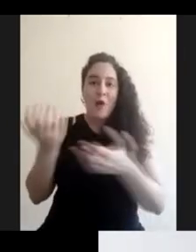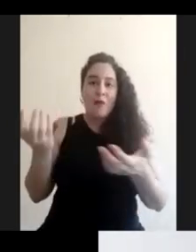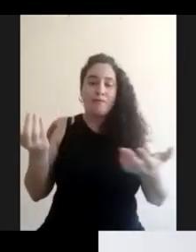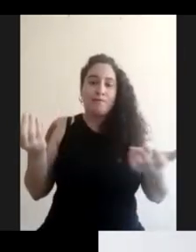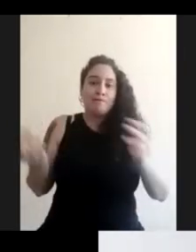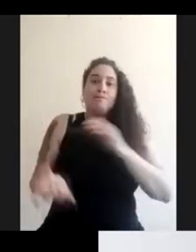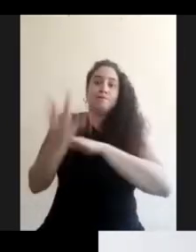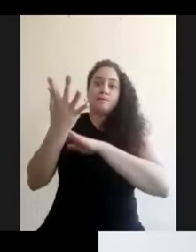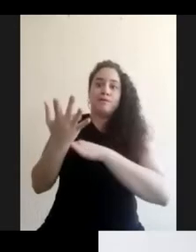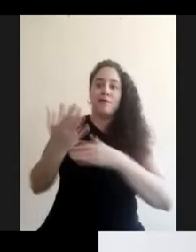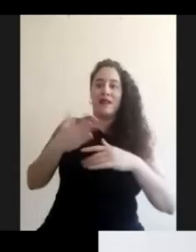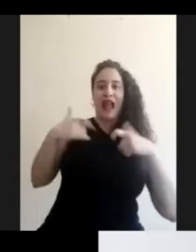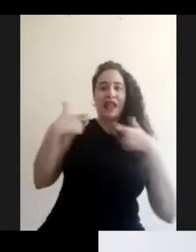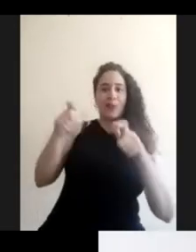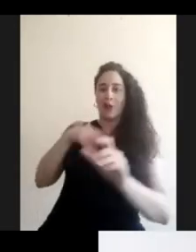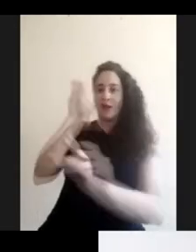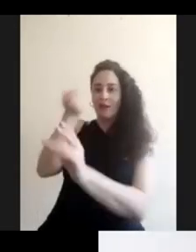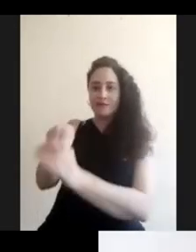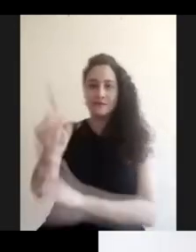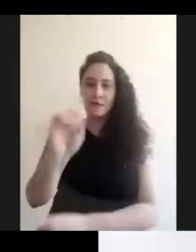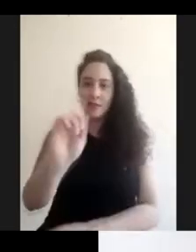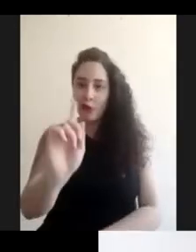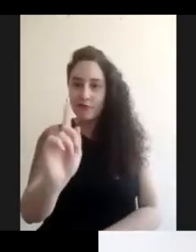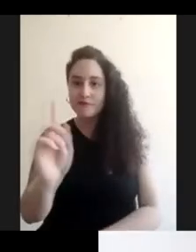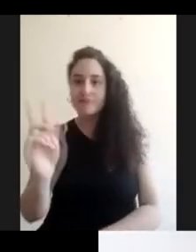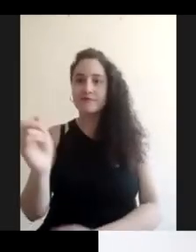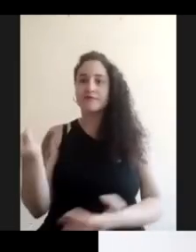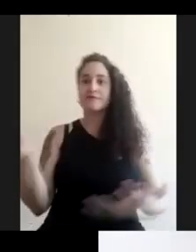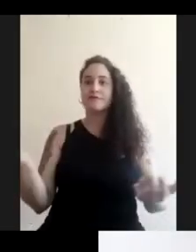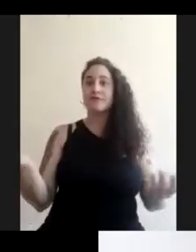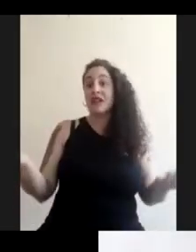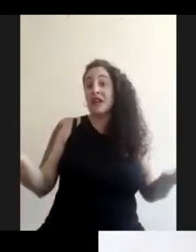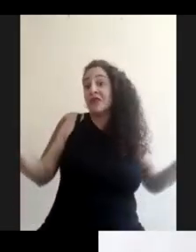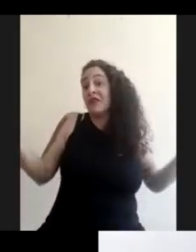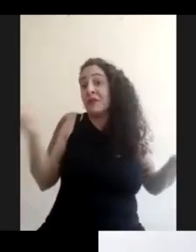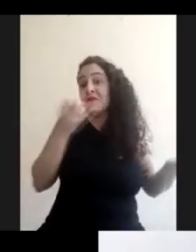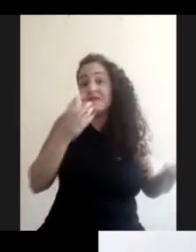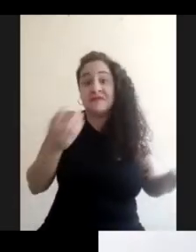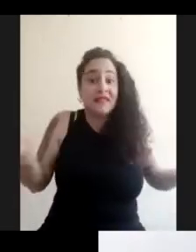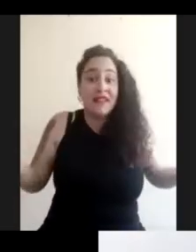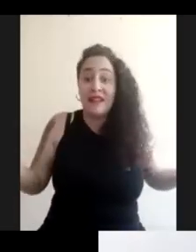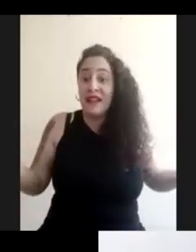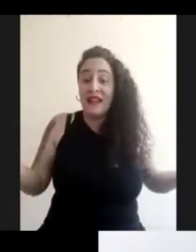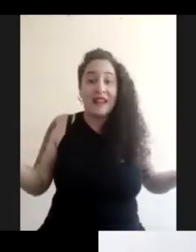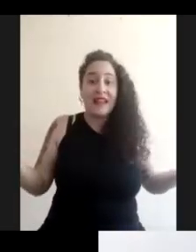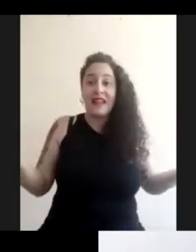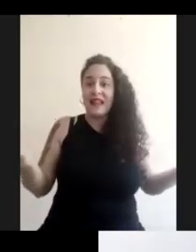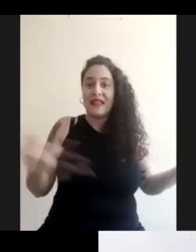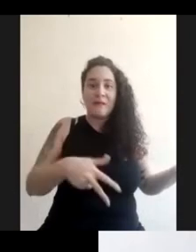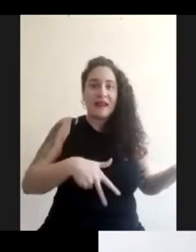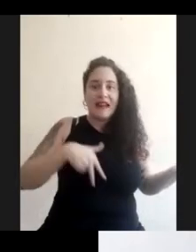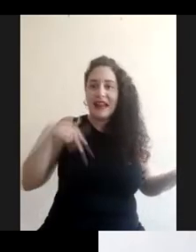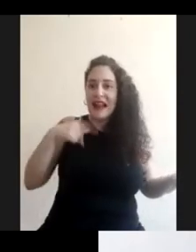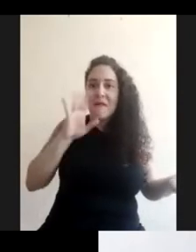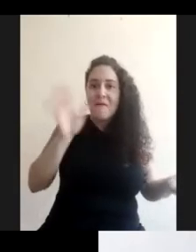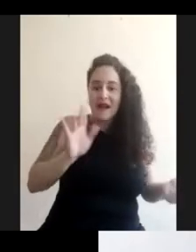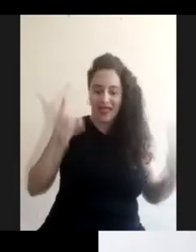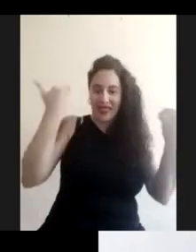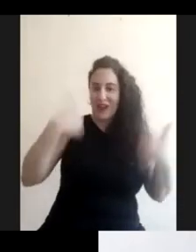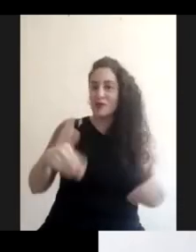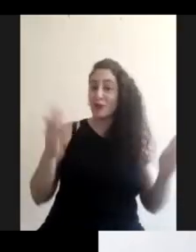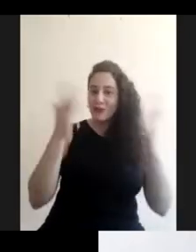nuestra categoría no la incluyen. Entonces, bueno, es que a nivel general parece que no existimos